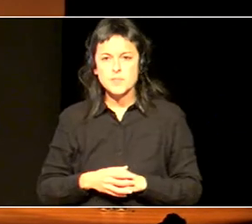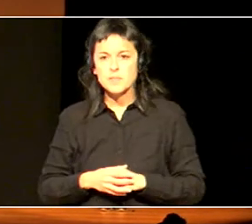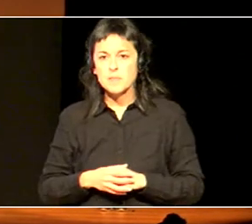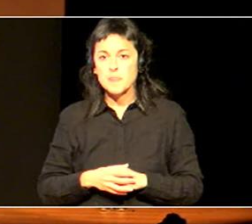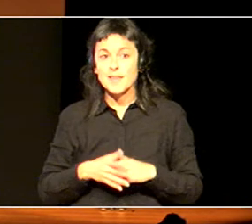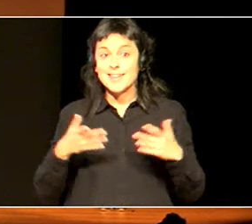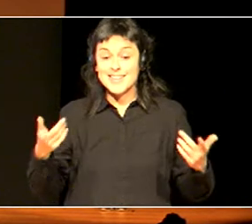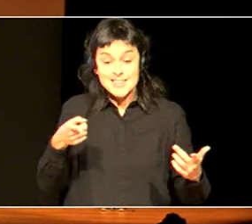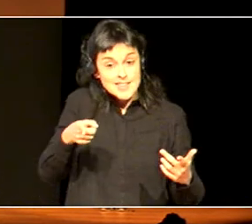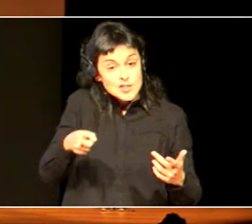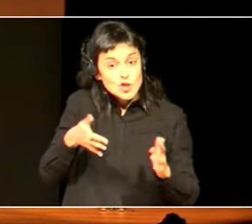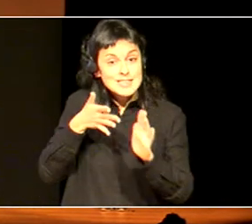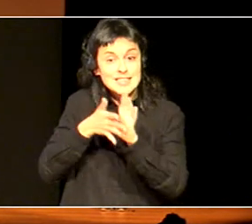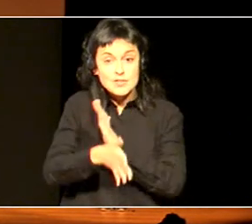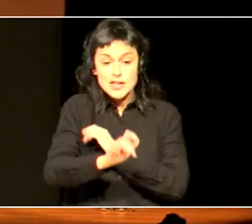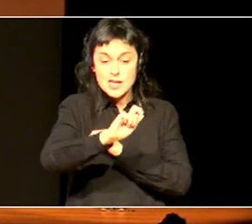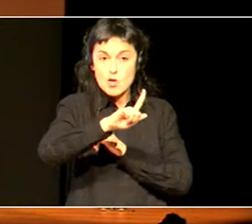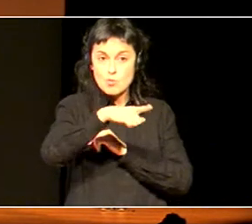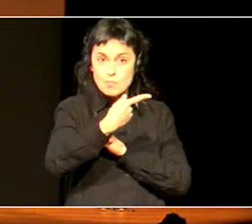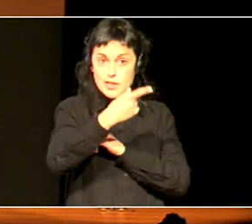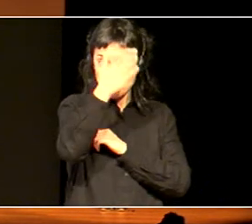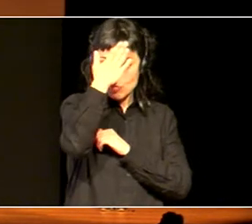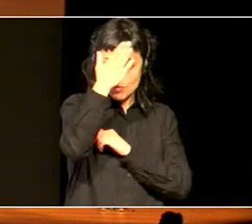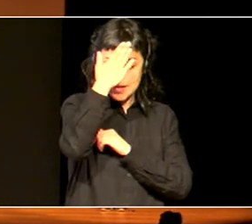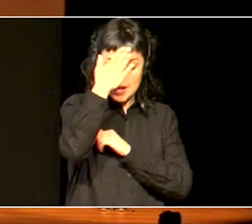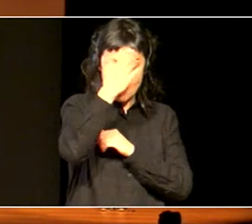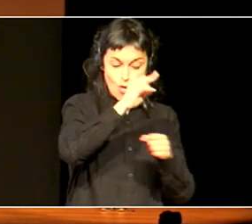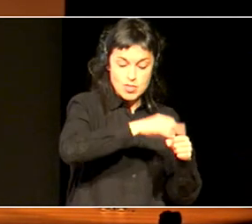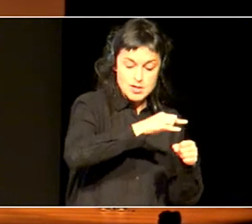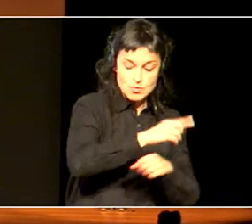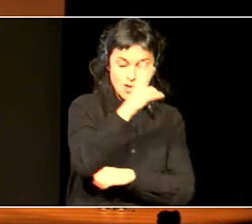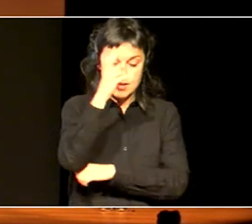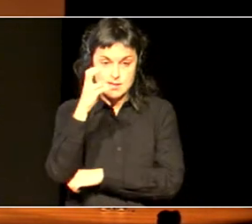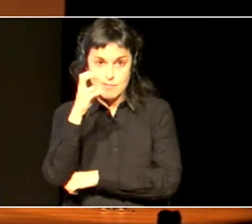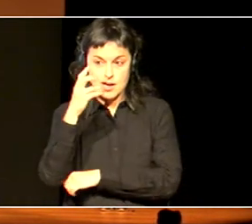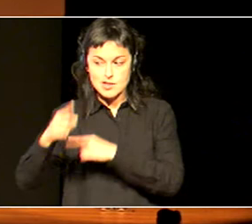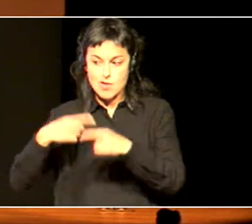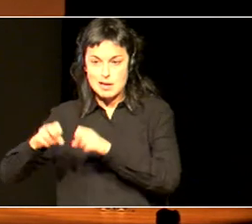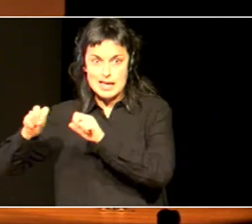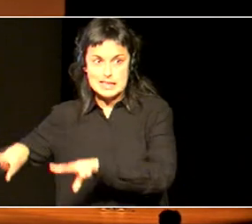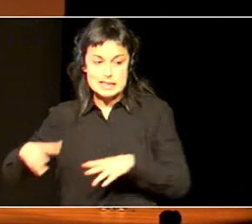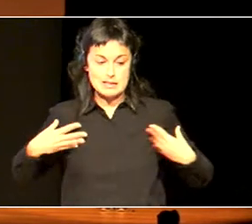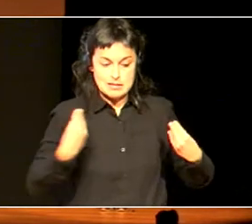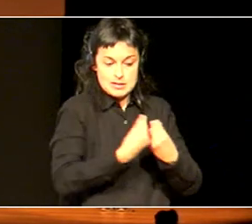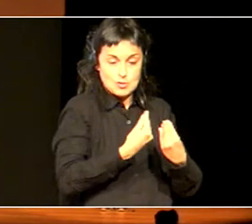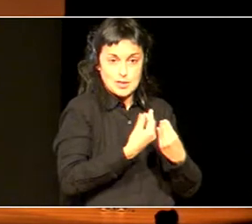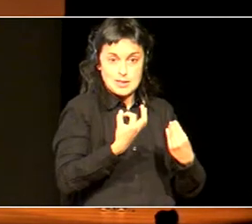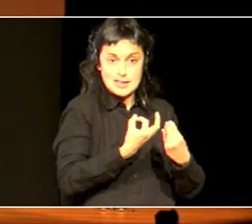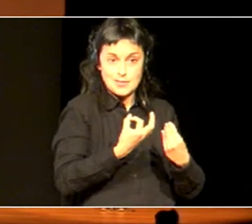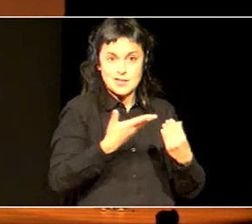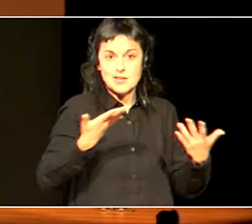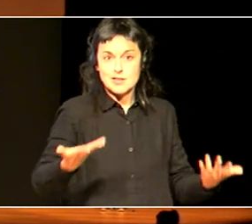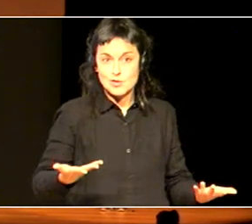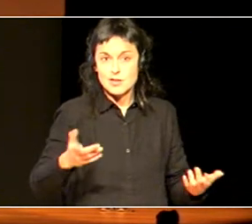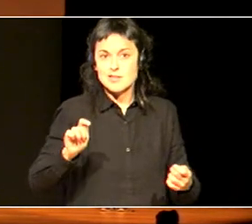que convivir en un piso tutelado de lunes a viernes sin ayuda de las familias, conseguiríamos también, por otro lado, una